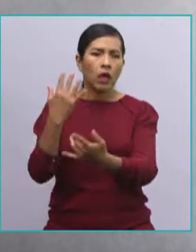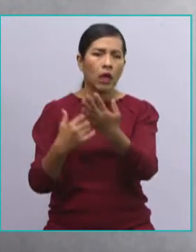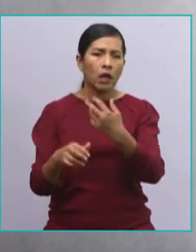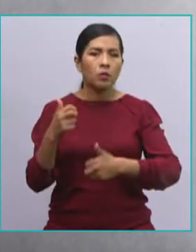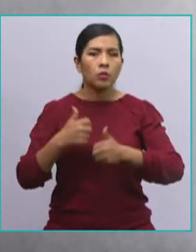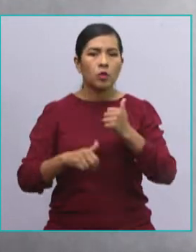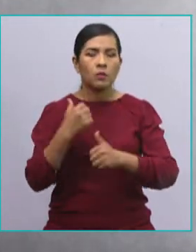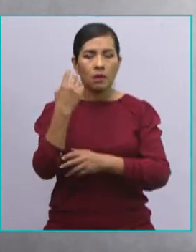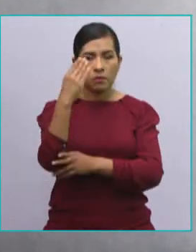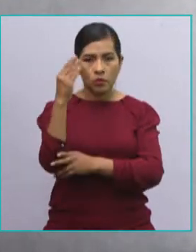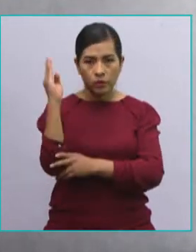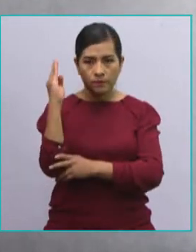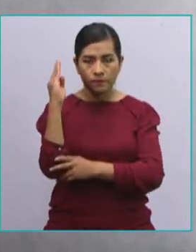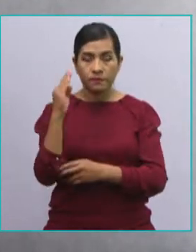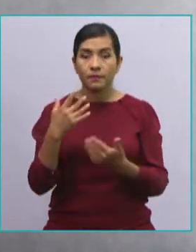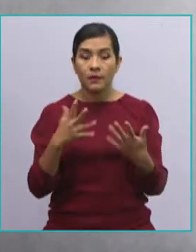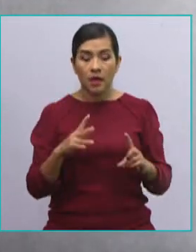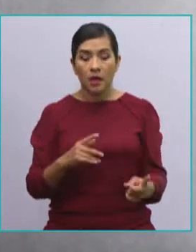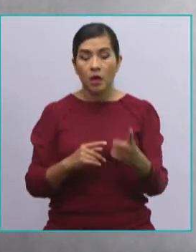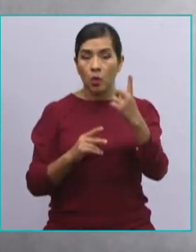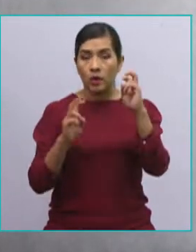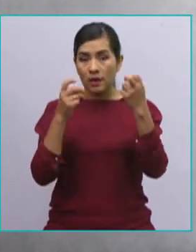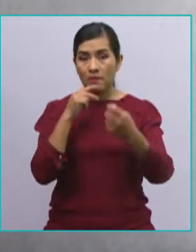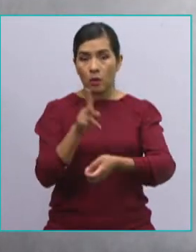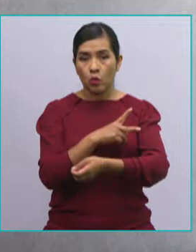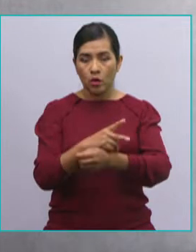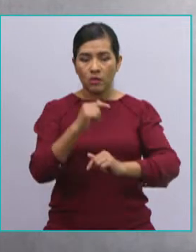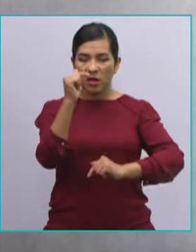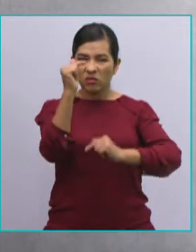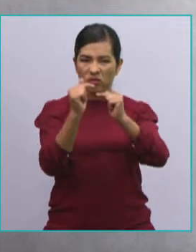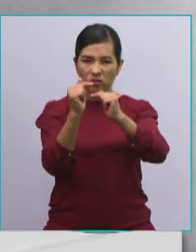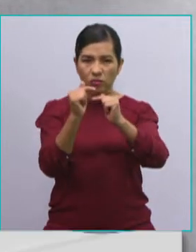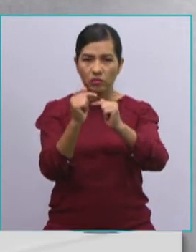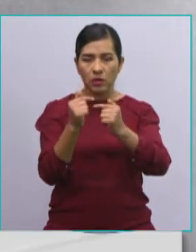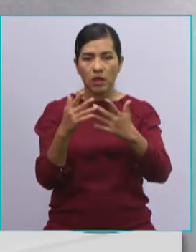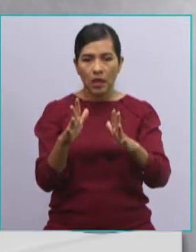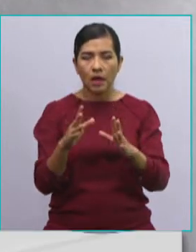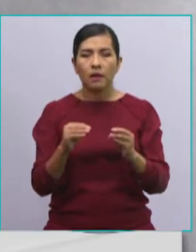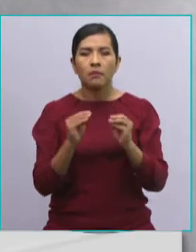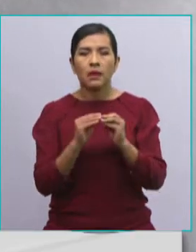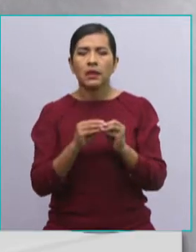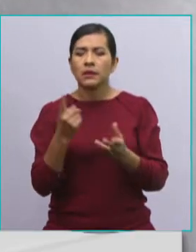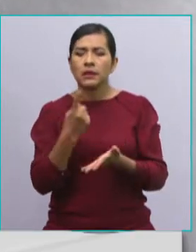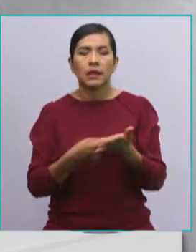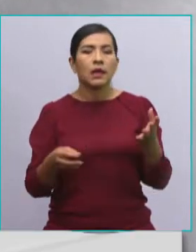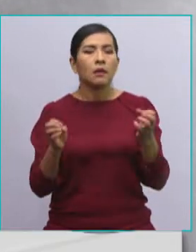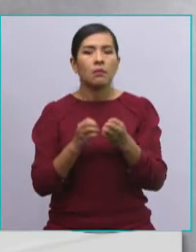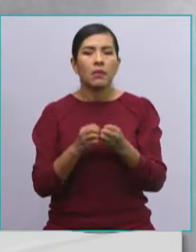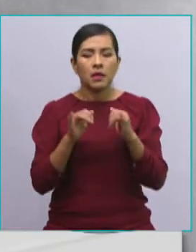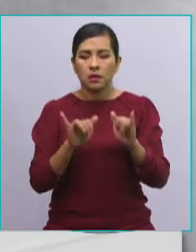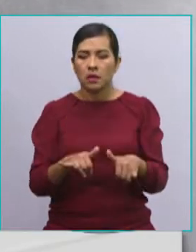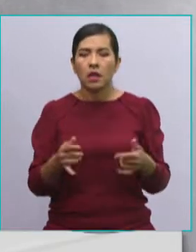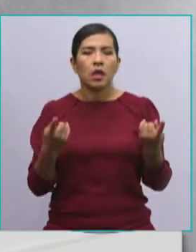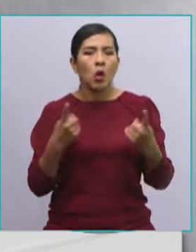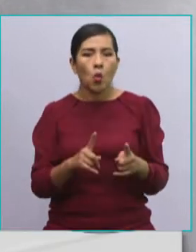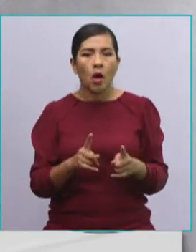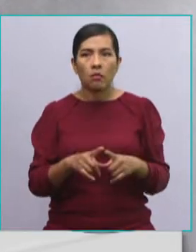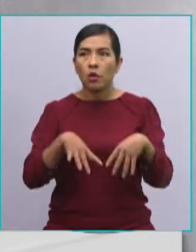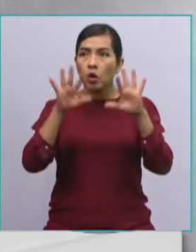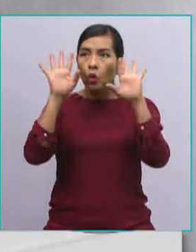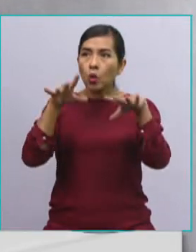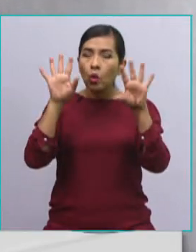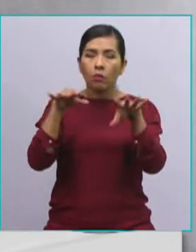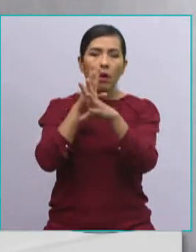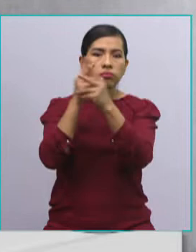entonces uno de los poemas que escribí que es un poema cortito decía que más queda cuando hasta la lluvia se ha olvidado en nosotros que